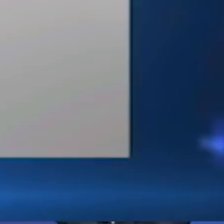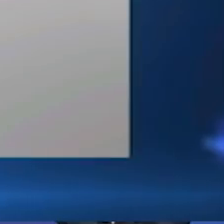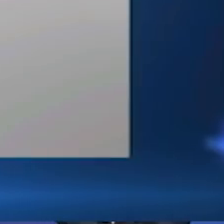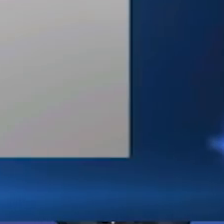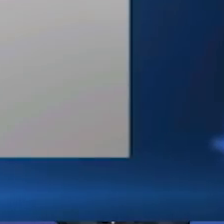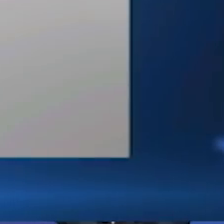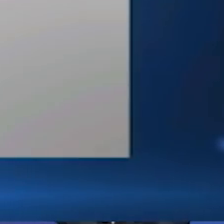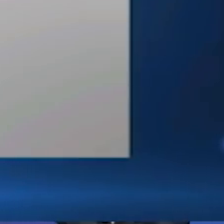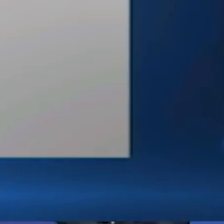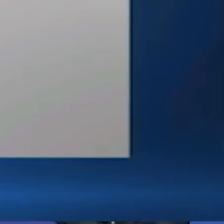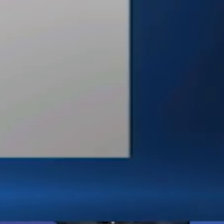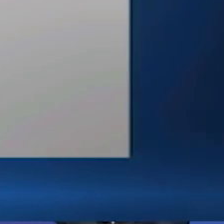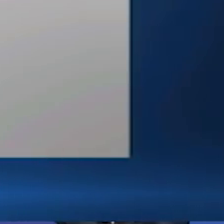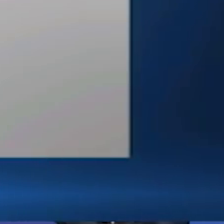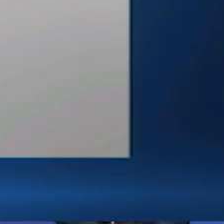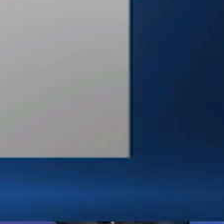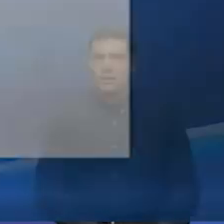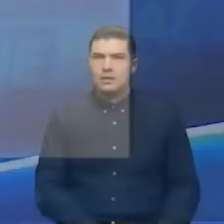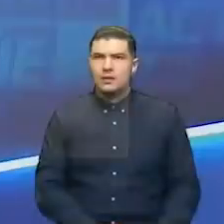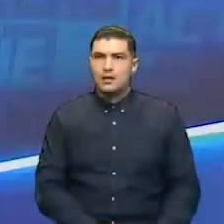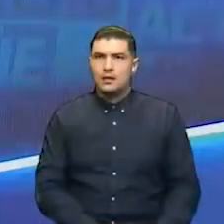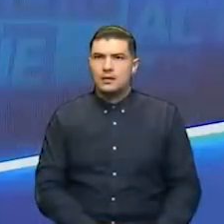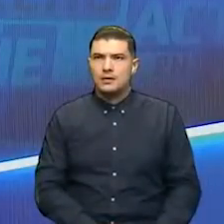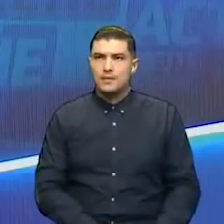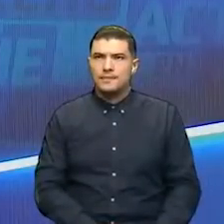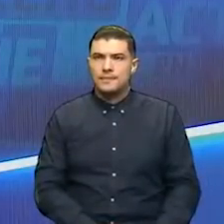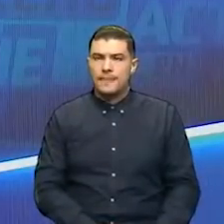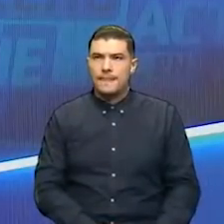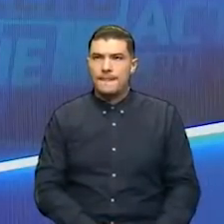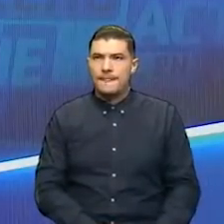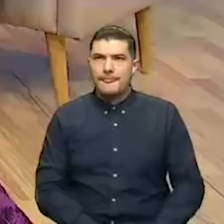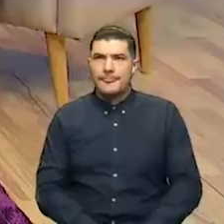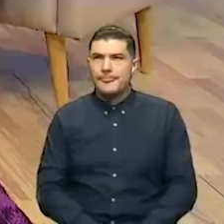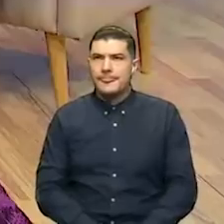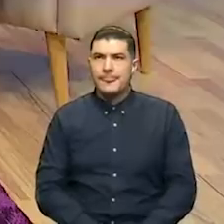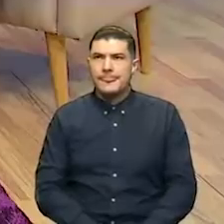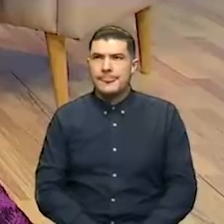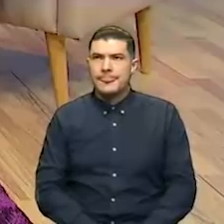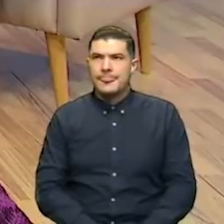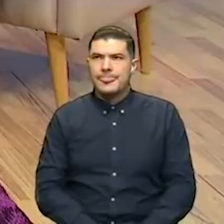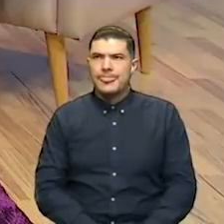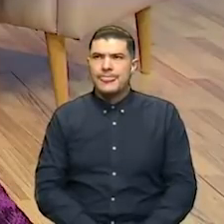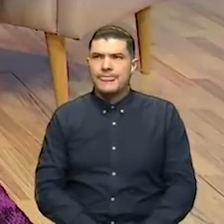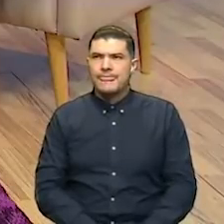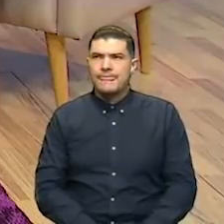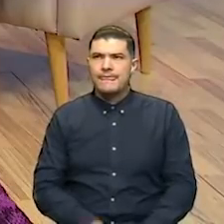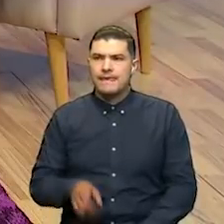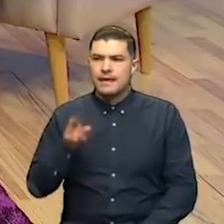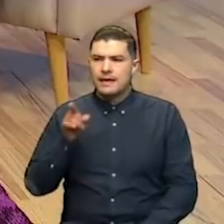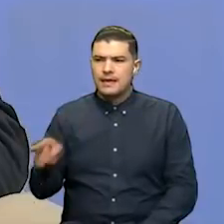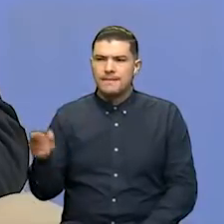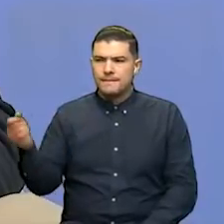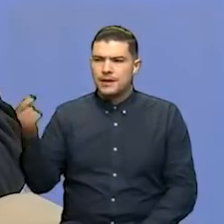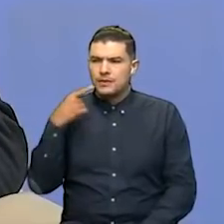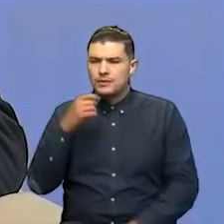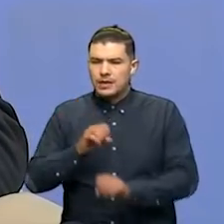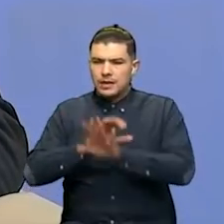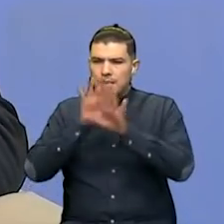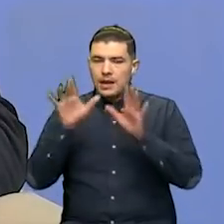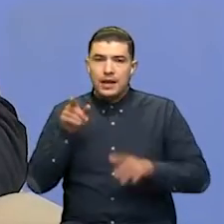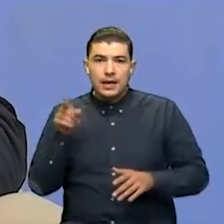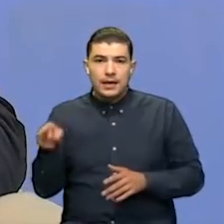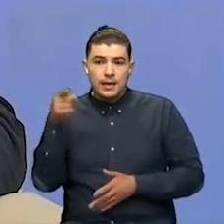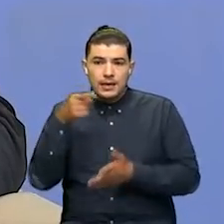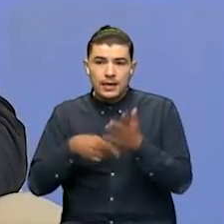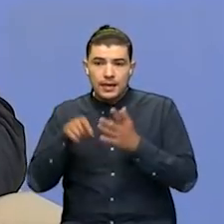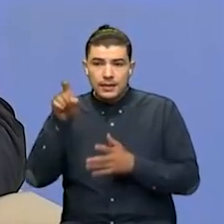nombre de mi marido? Muchas gracias. Bueno, ahí es, digamos, esa es clara la pregunta. ¿Qué es lo que hay que hacer acá? Es que a